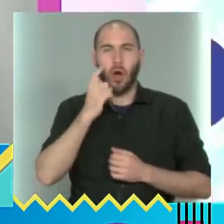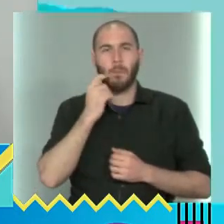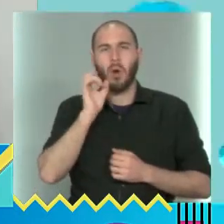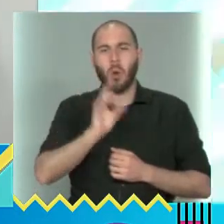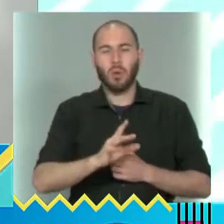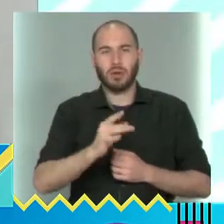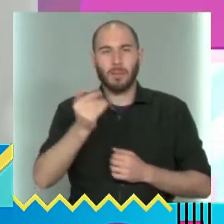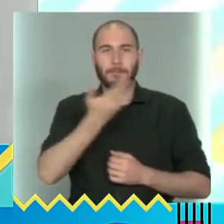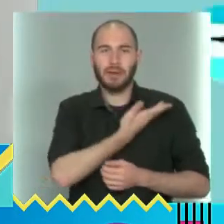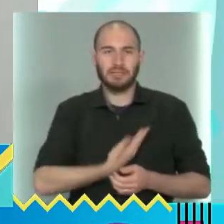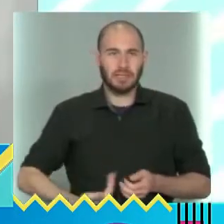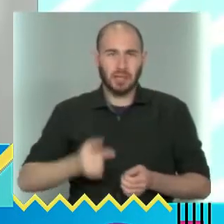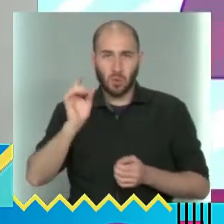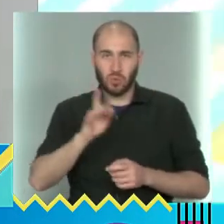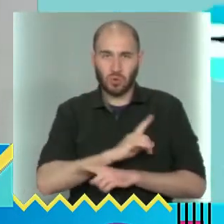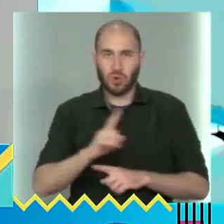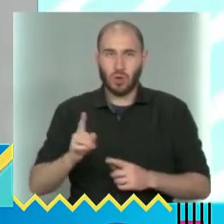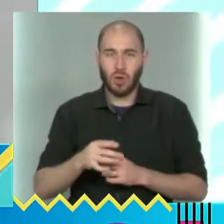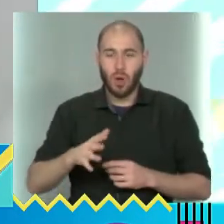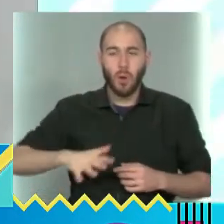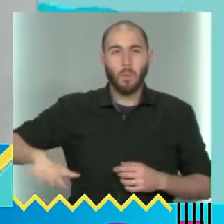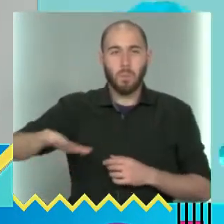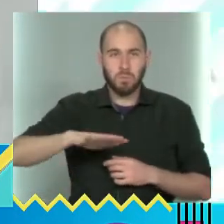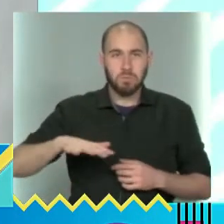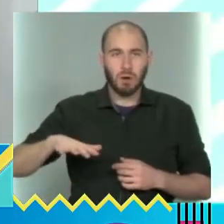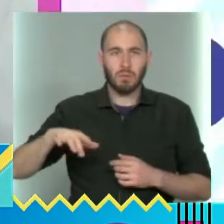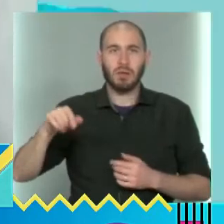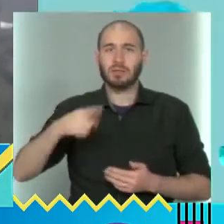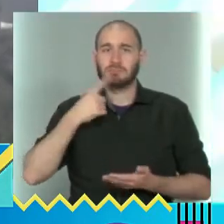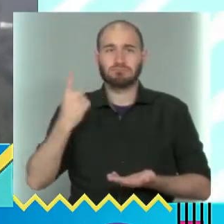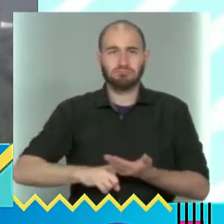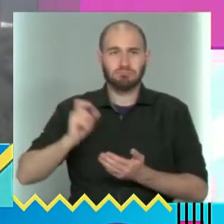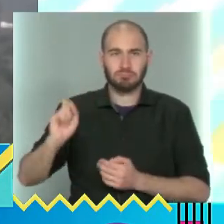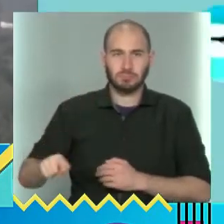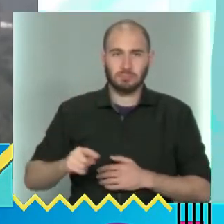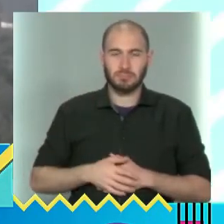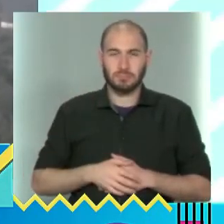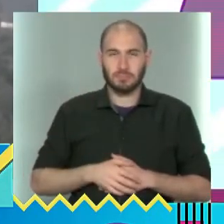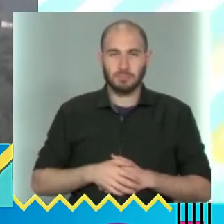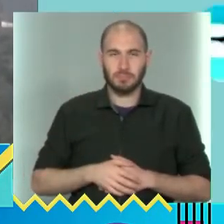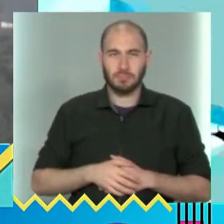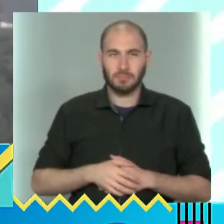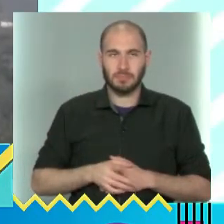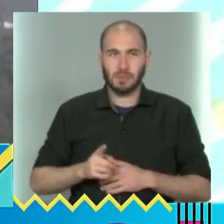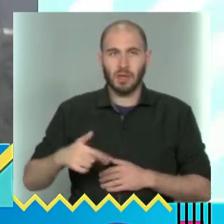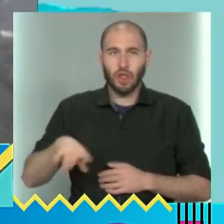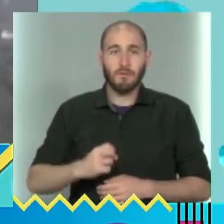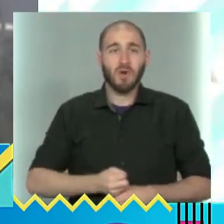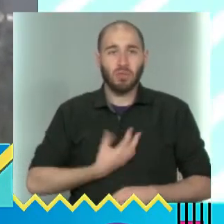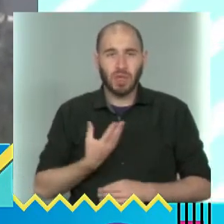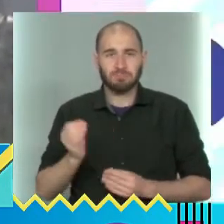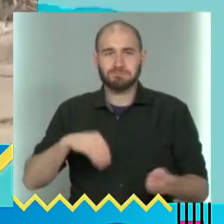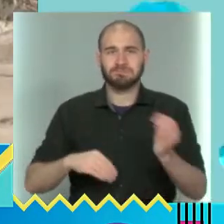únicamente el señor presidente. Hay un pueblo que toma sus resoluciones y que tiene y suma